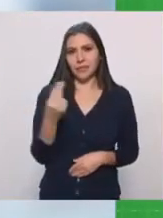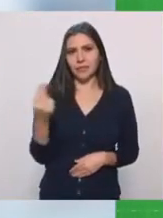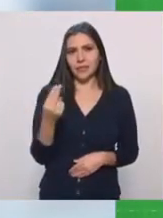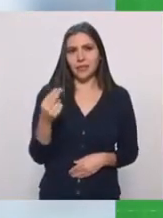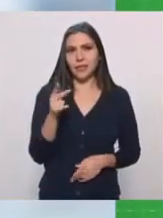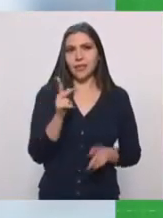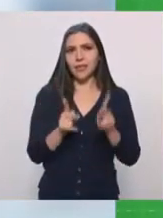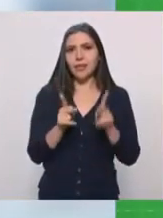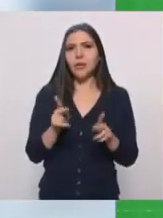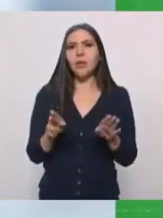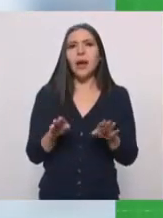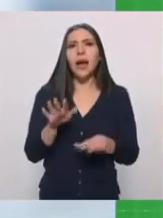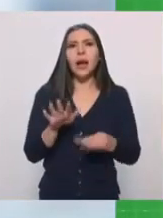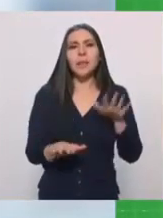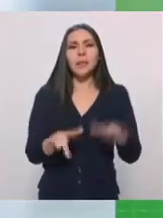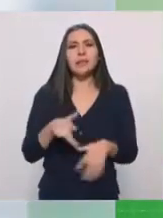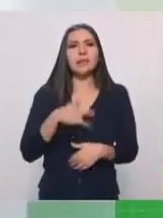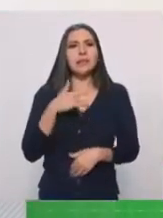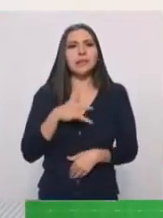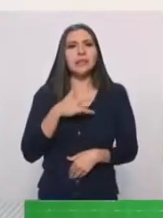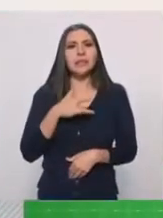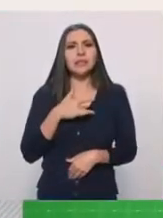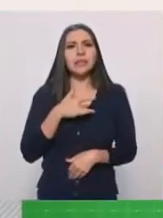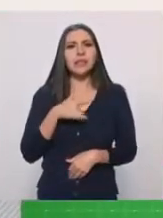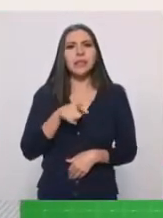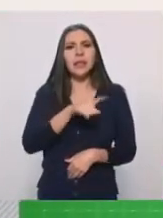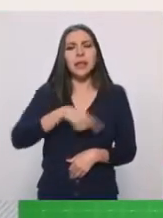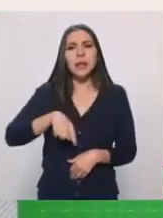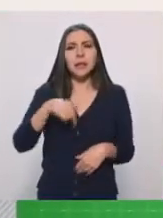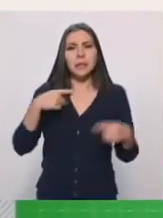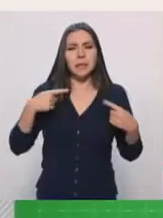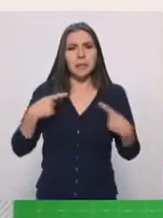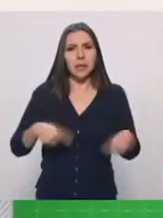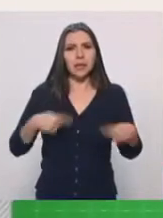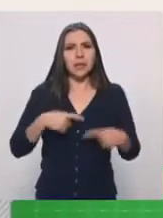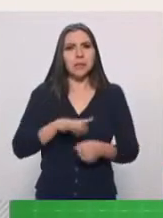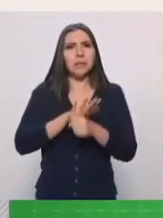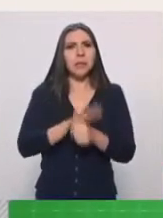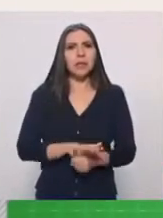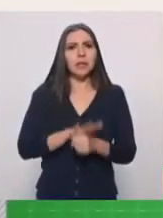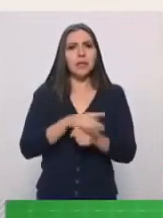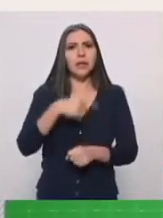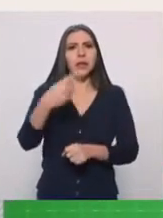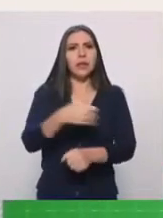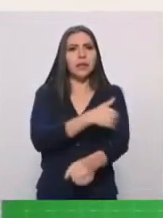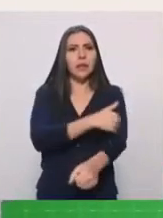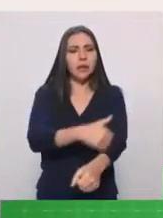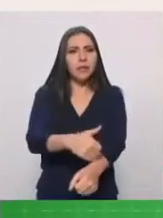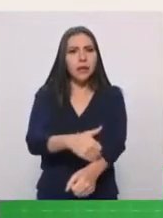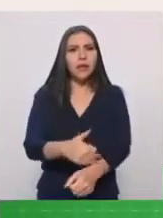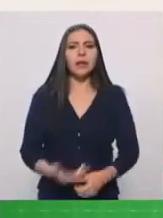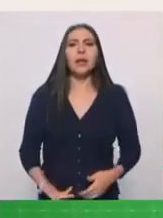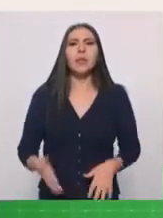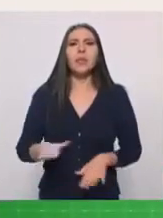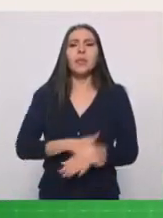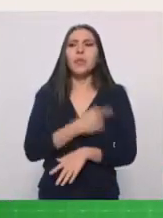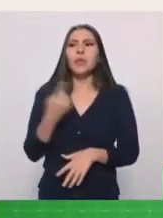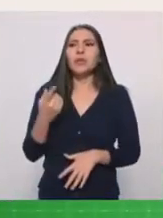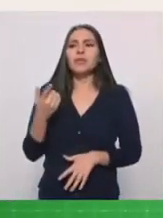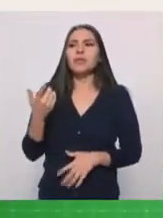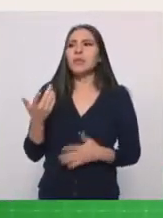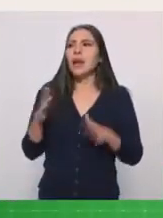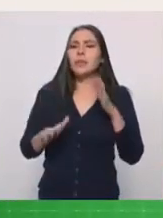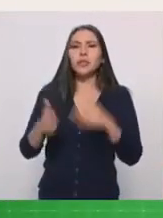la presión que puede ejercer la sociedad en estas relaciones de familia, muchas veces por desconocimiento,